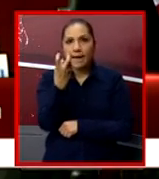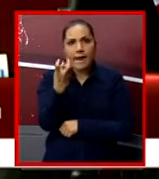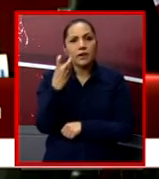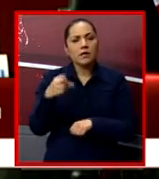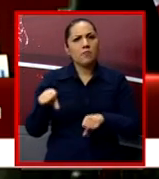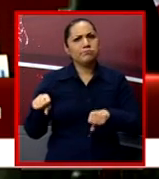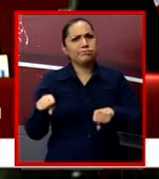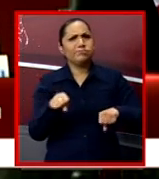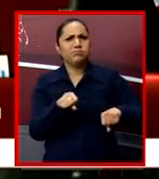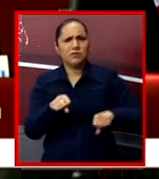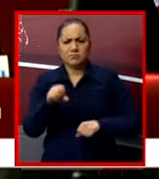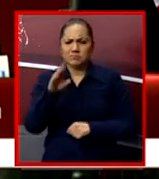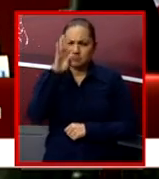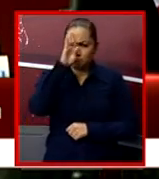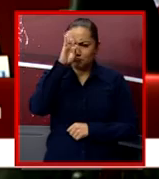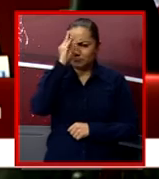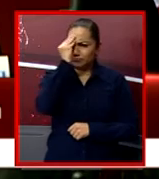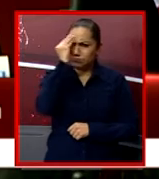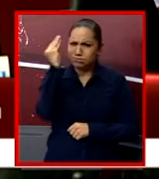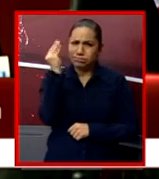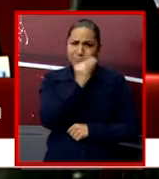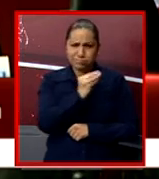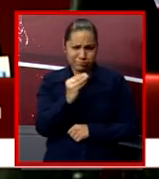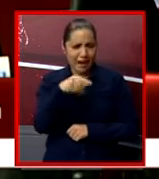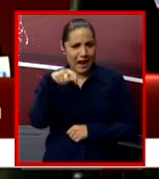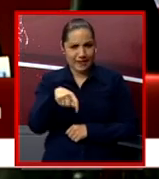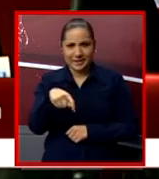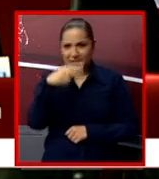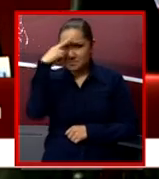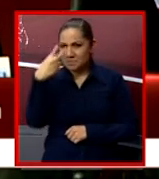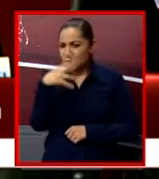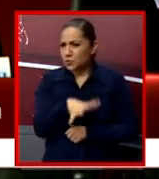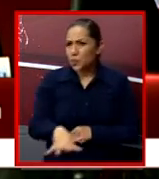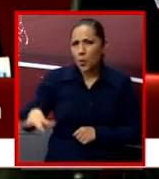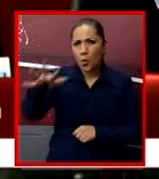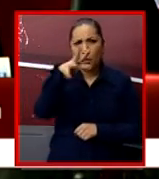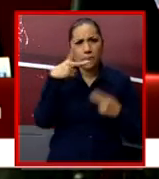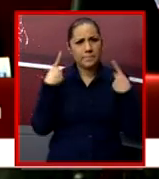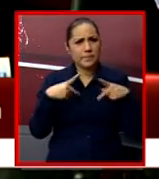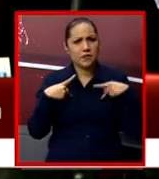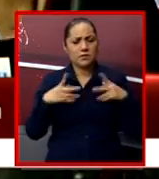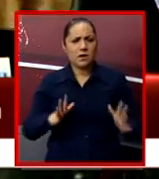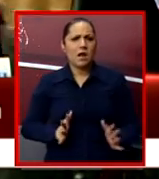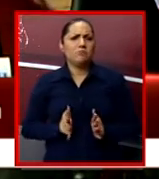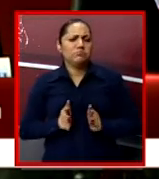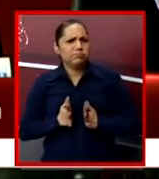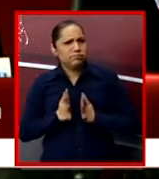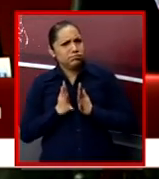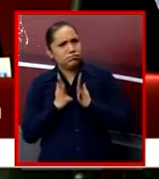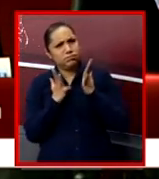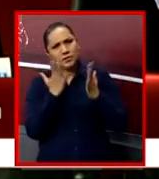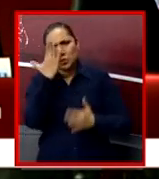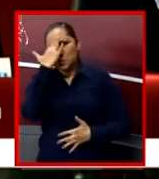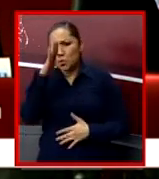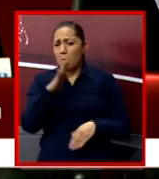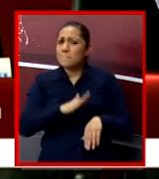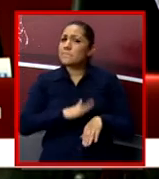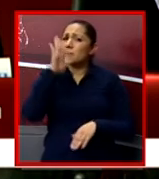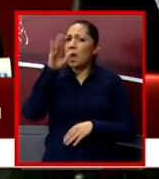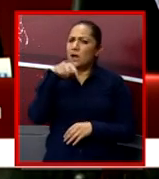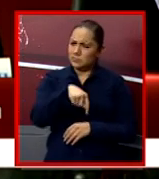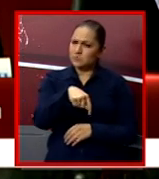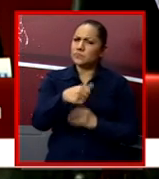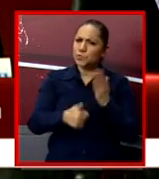el desastroso sismo que sacudió a nuestro país, concretamente a la Ciudad de